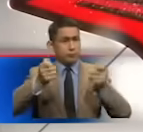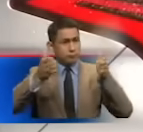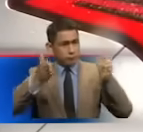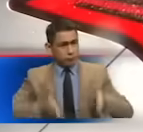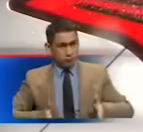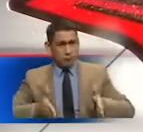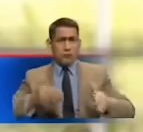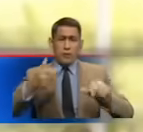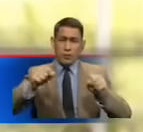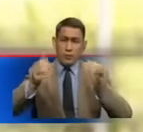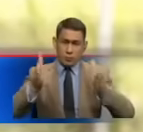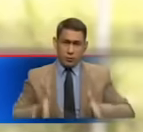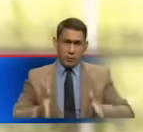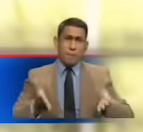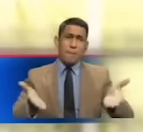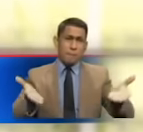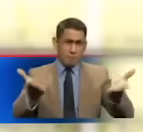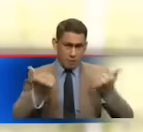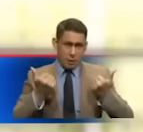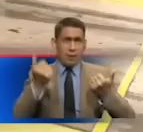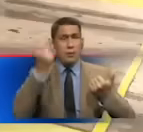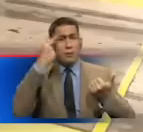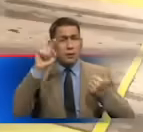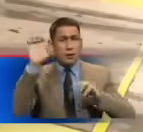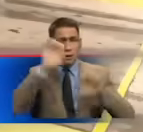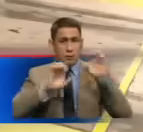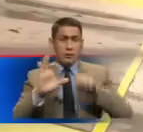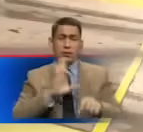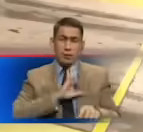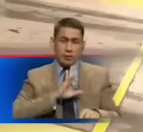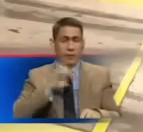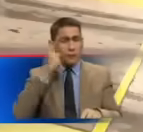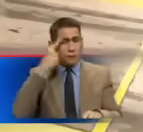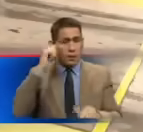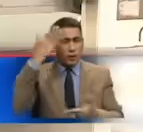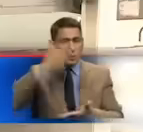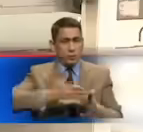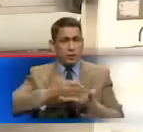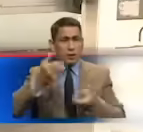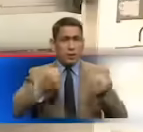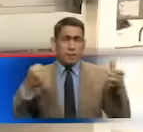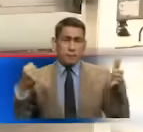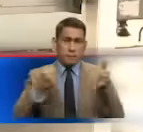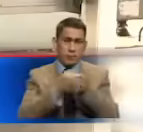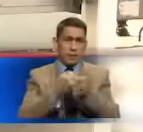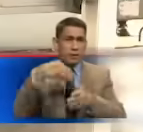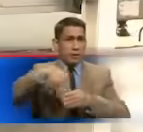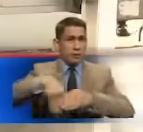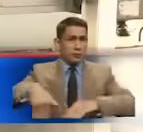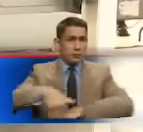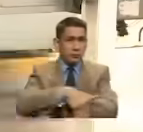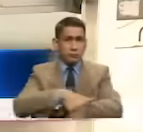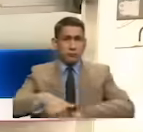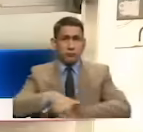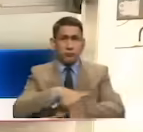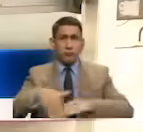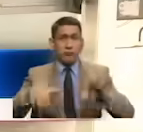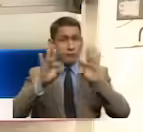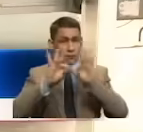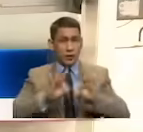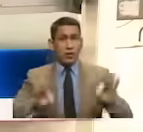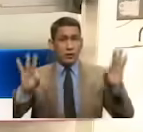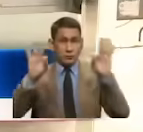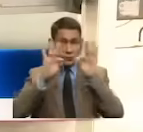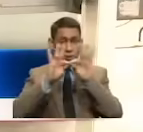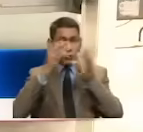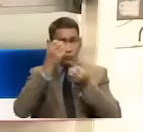vehicular con el objetivo principal, prevenir los siniestros en las vías. Así es importante mencionar que continúan llegando